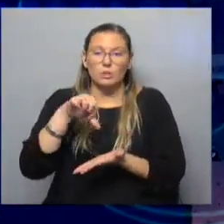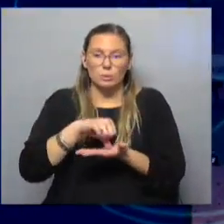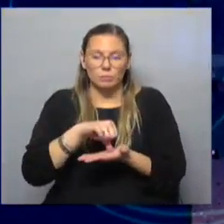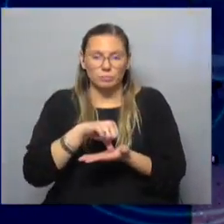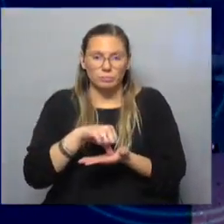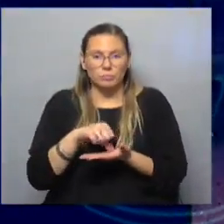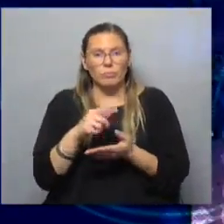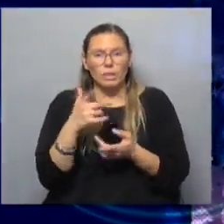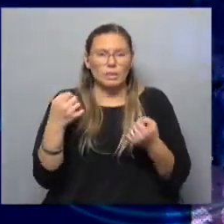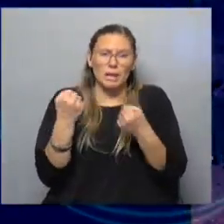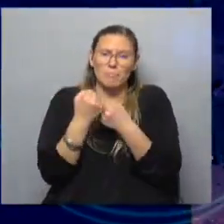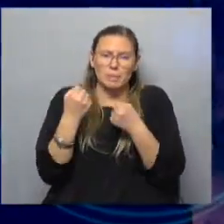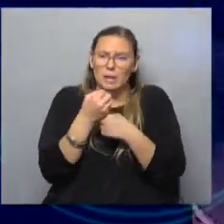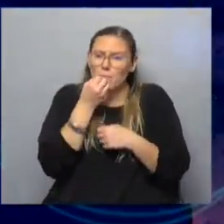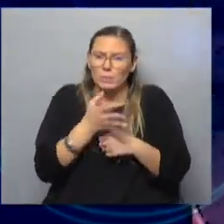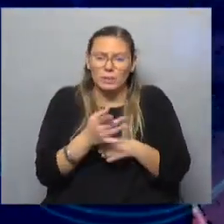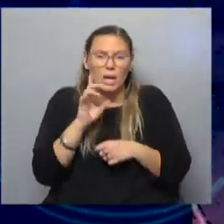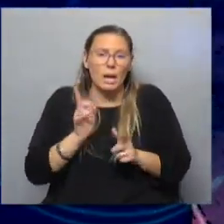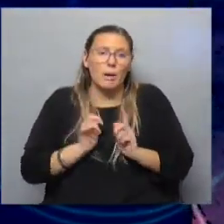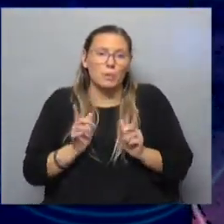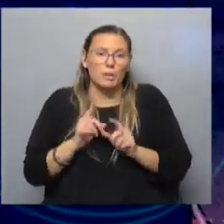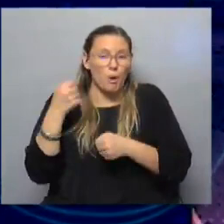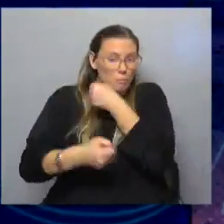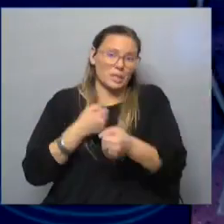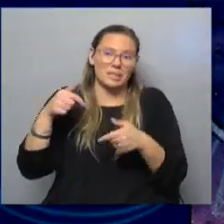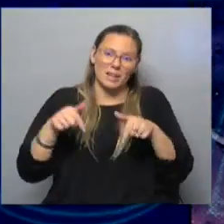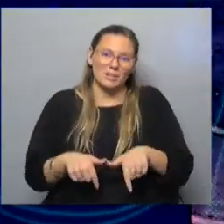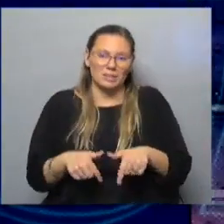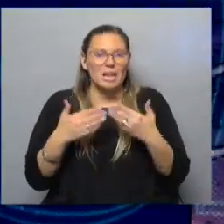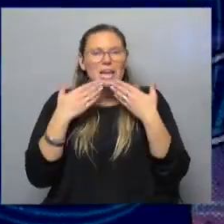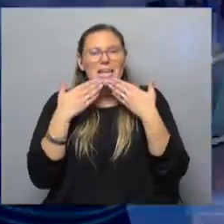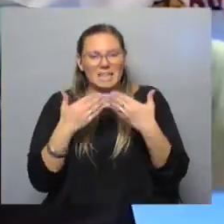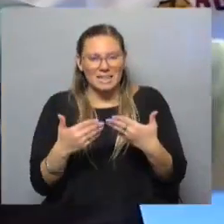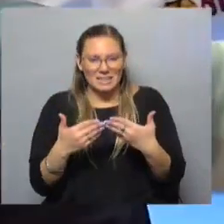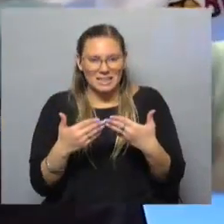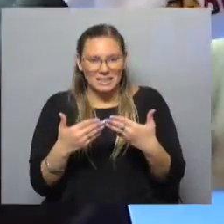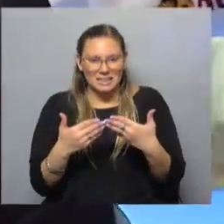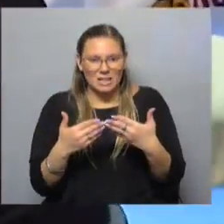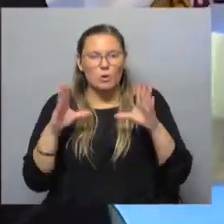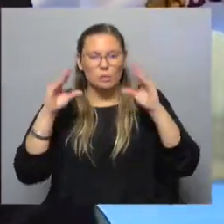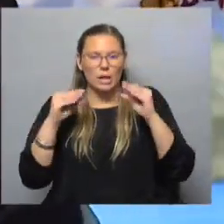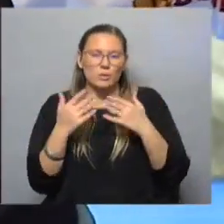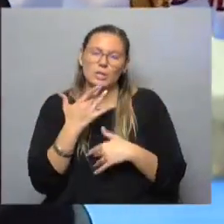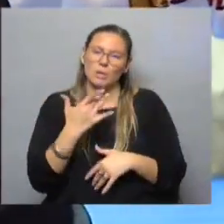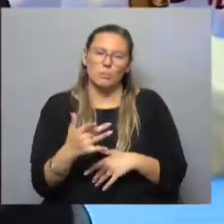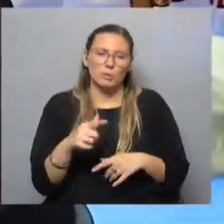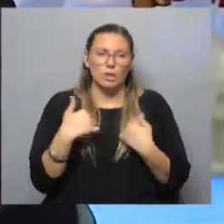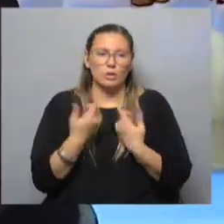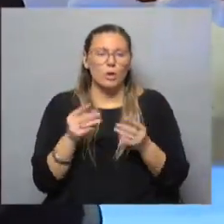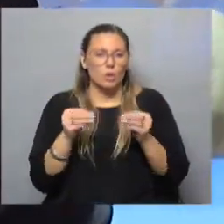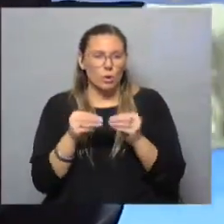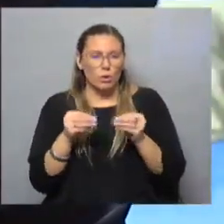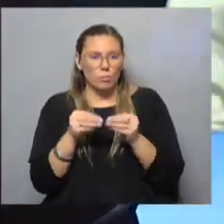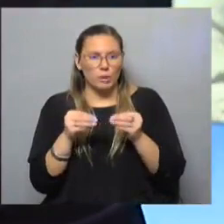en estas tremendas peleas, ¿no? Esperemos que haya mucha piña hoy. Fernando, muchísimas gracias. Bueno, que sea una noche maravillosa. Están todos los compañeros